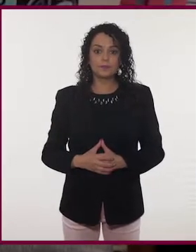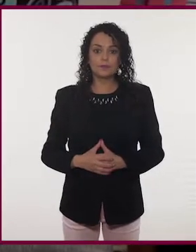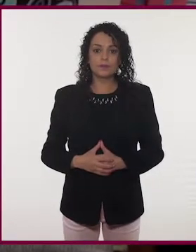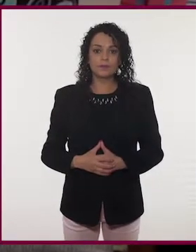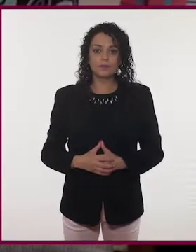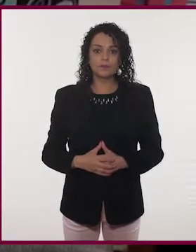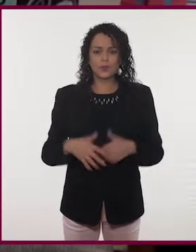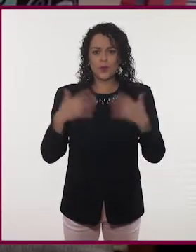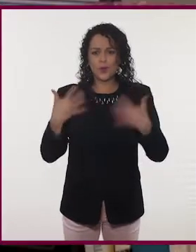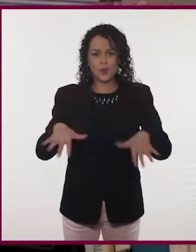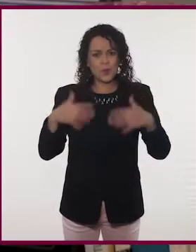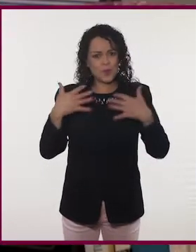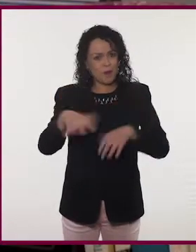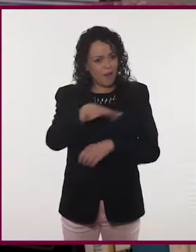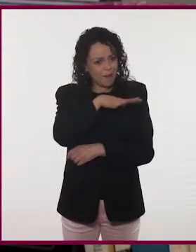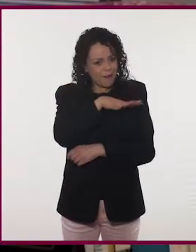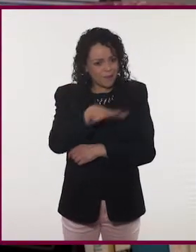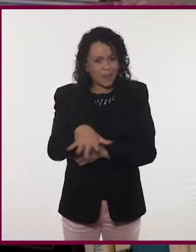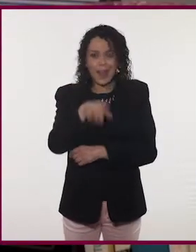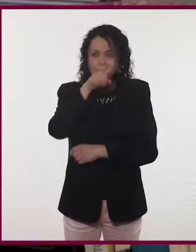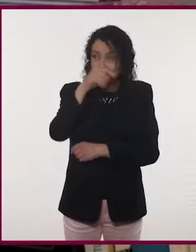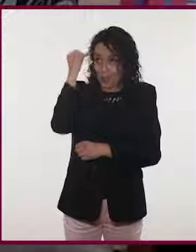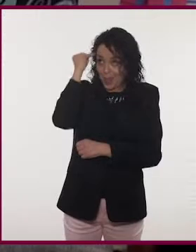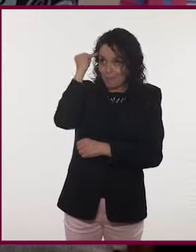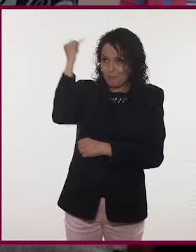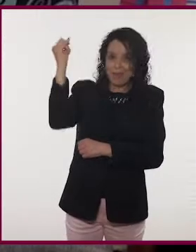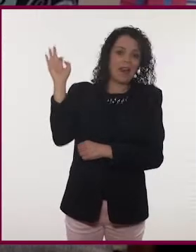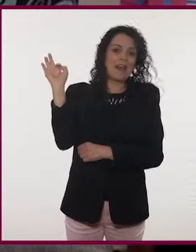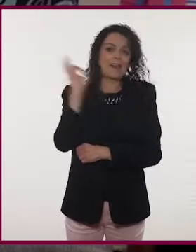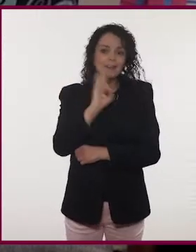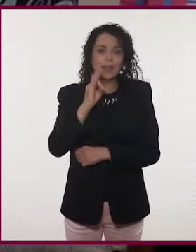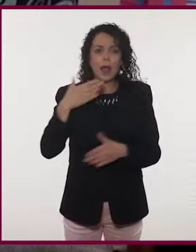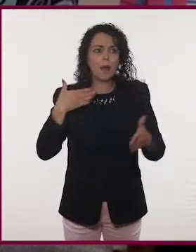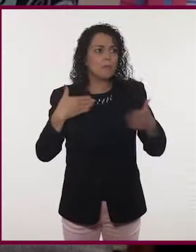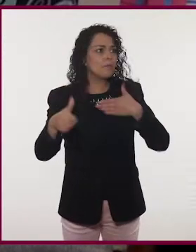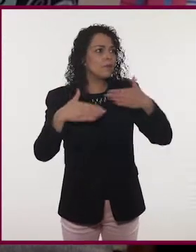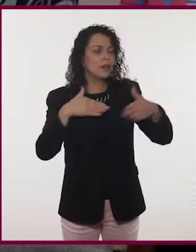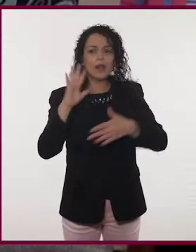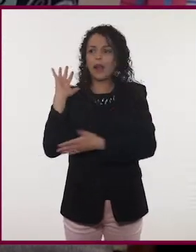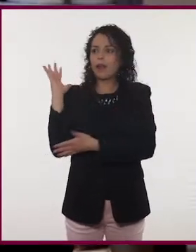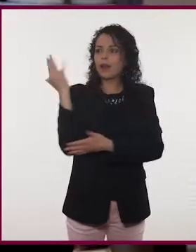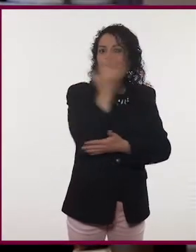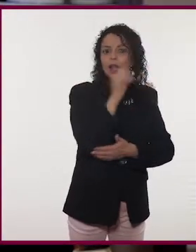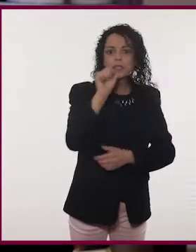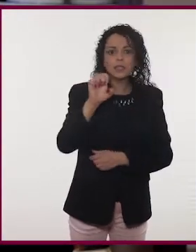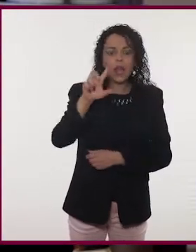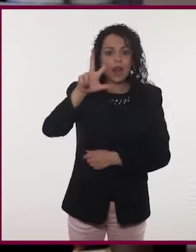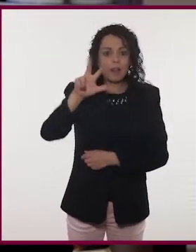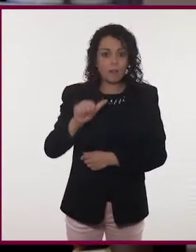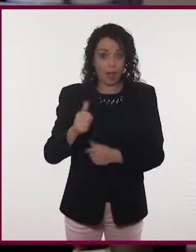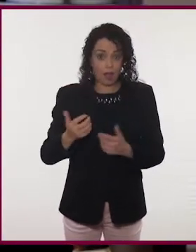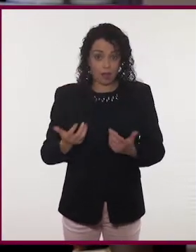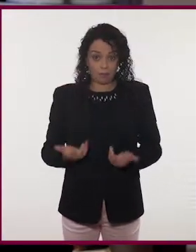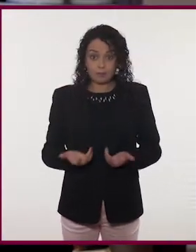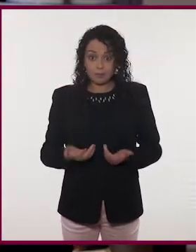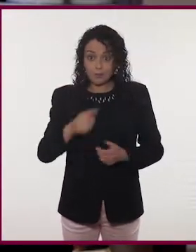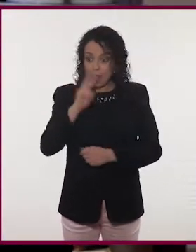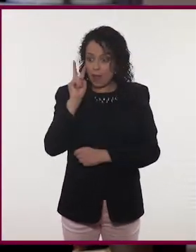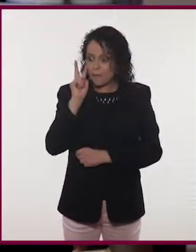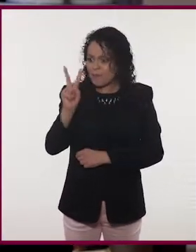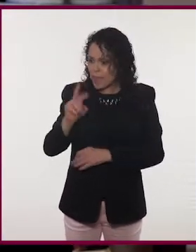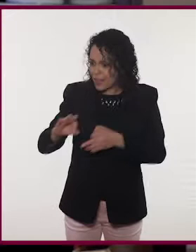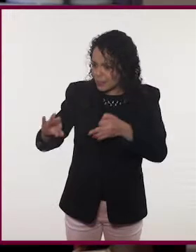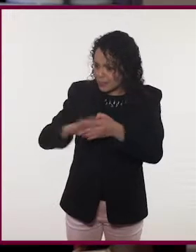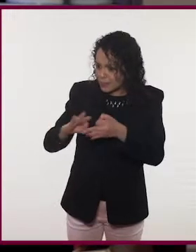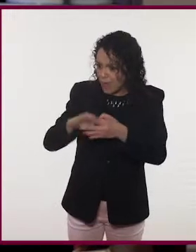¡Qué increíble! ¿Se imaginan, amigos? Caminar por la selva lacandona, hacer kayak y observar a los